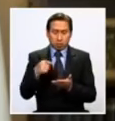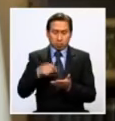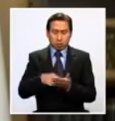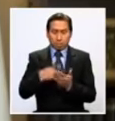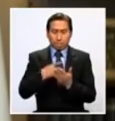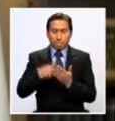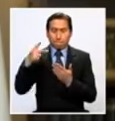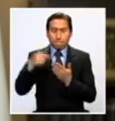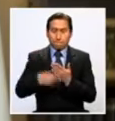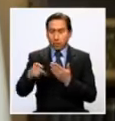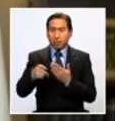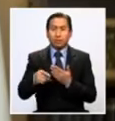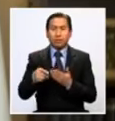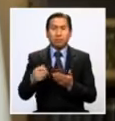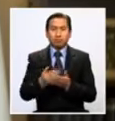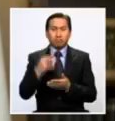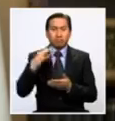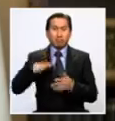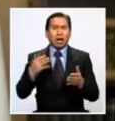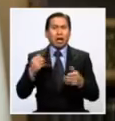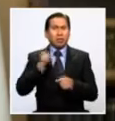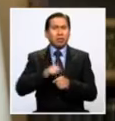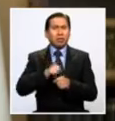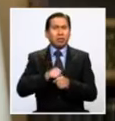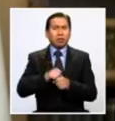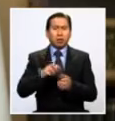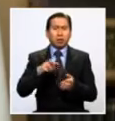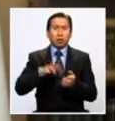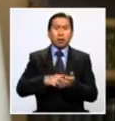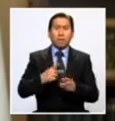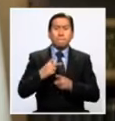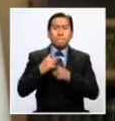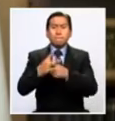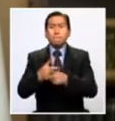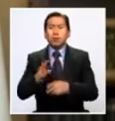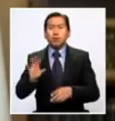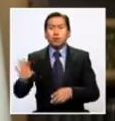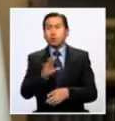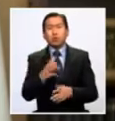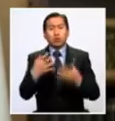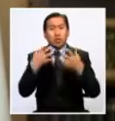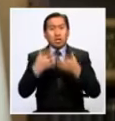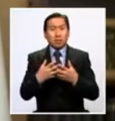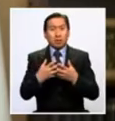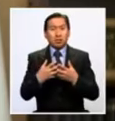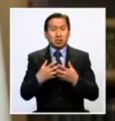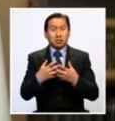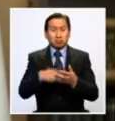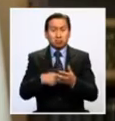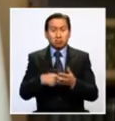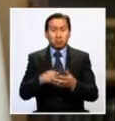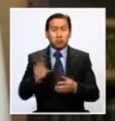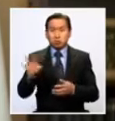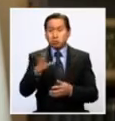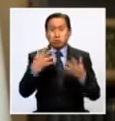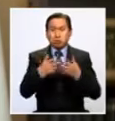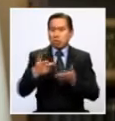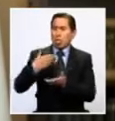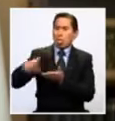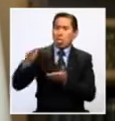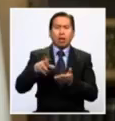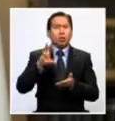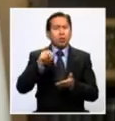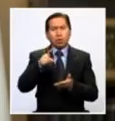Plan Salario. Un plan para dar créditos blandos a las empresas, a fin de que las empresas no despidan a